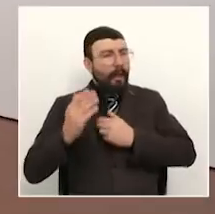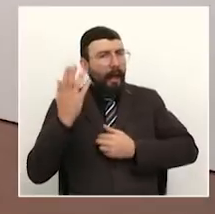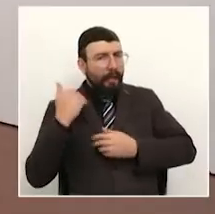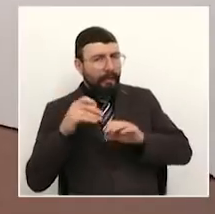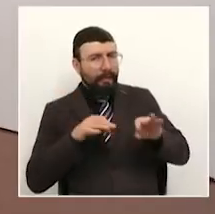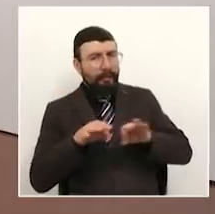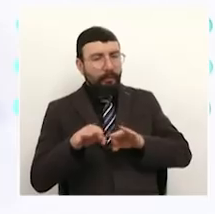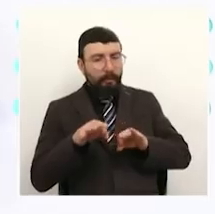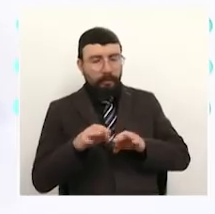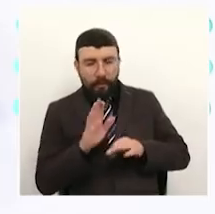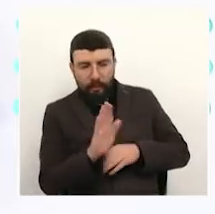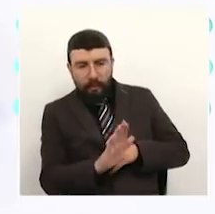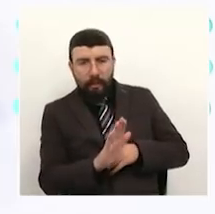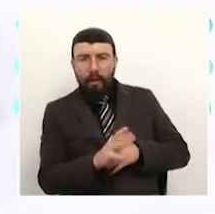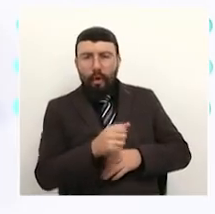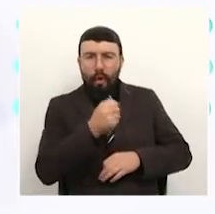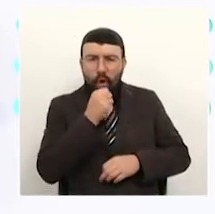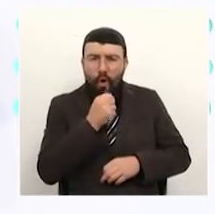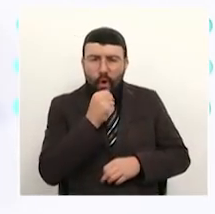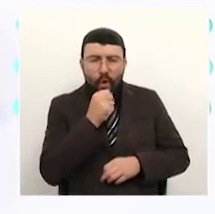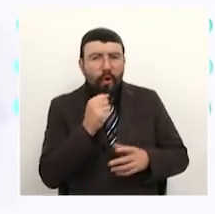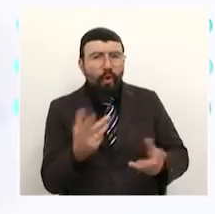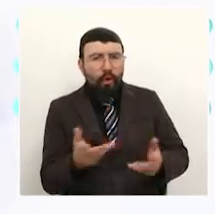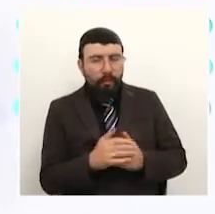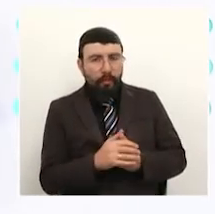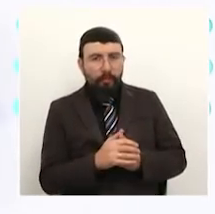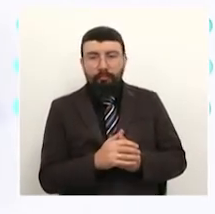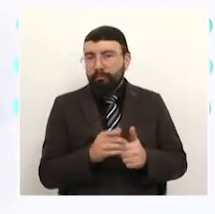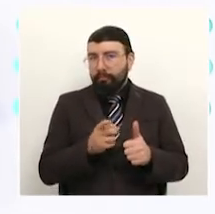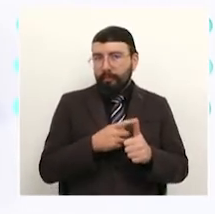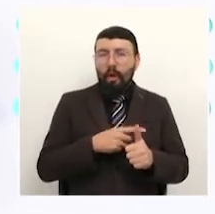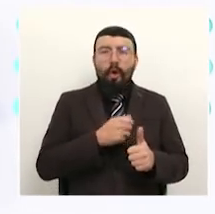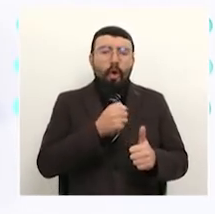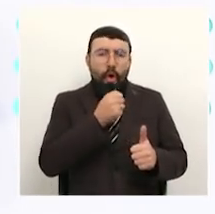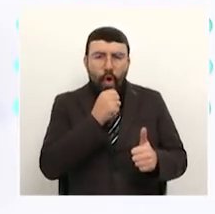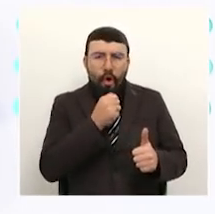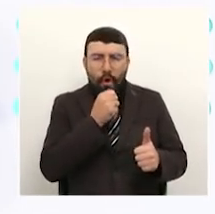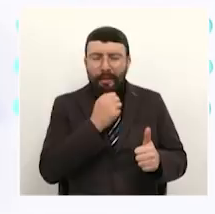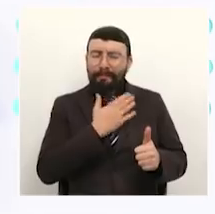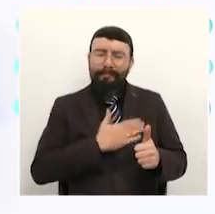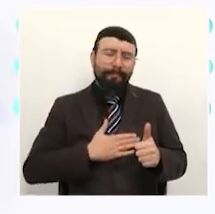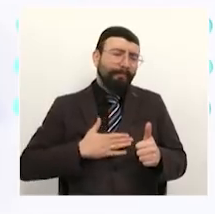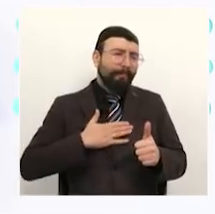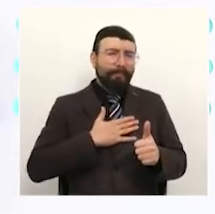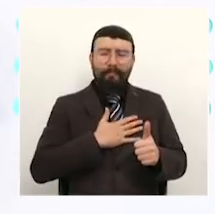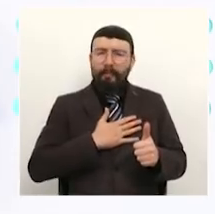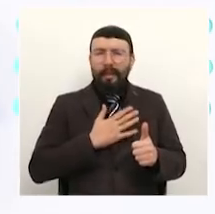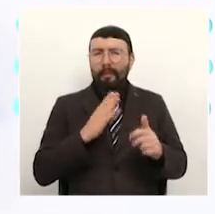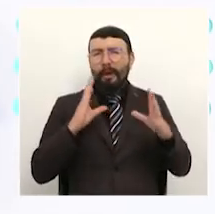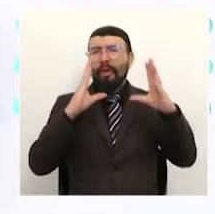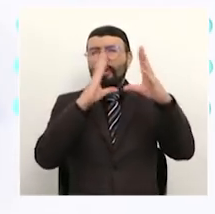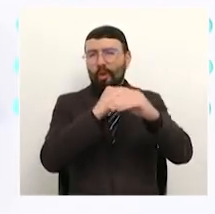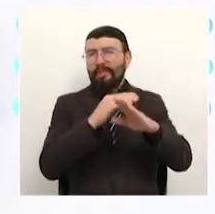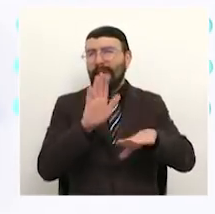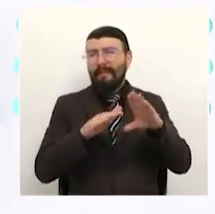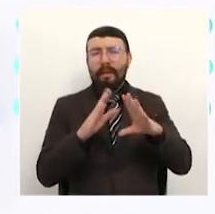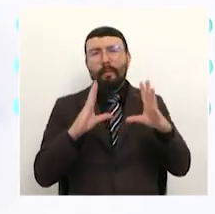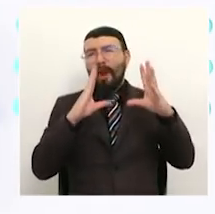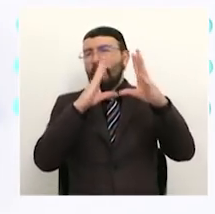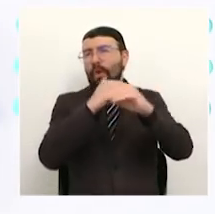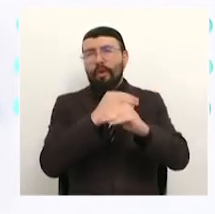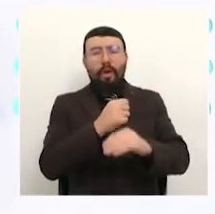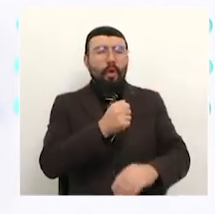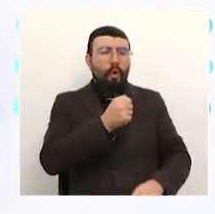características de la tos cierto entonces hay un tipo de todos que son todos una tos irritativa de predominio nocturno se llama eso